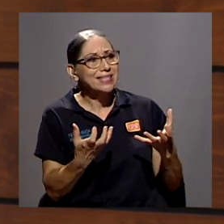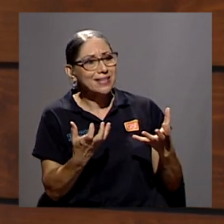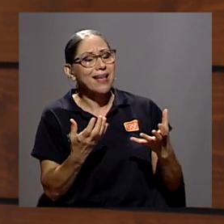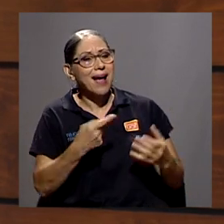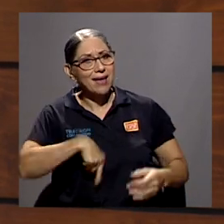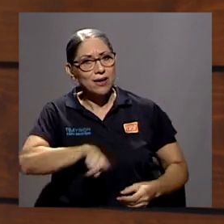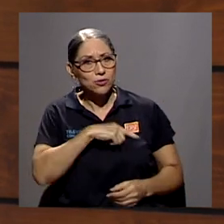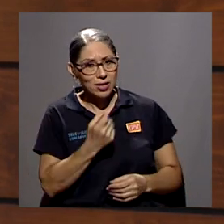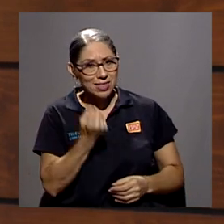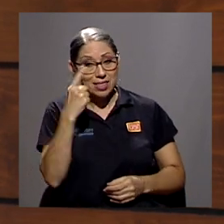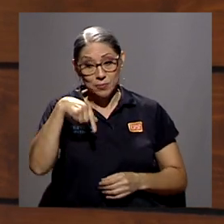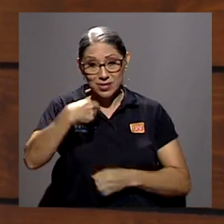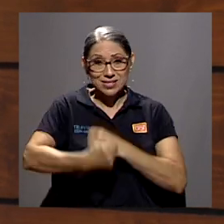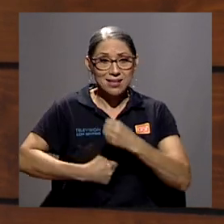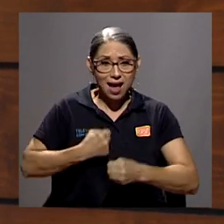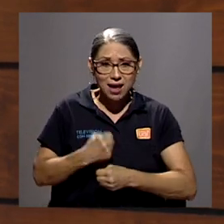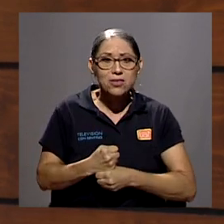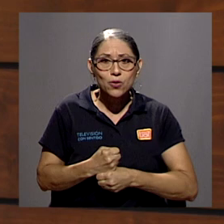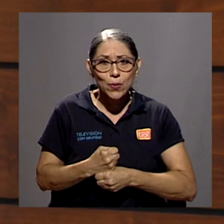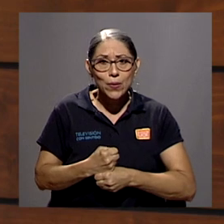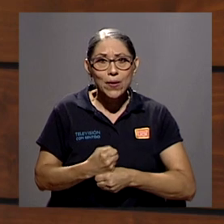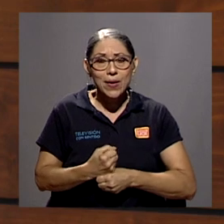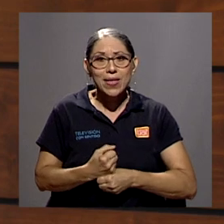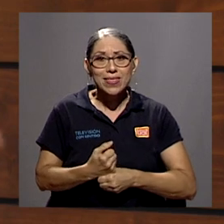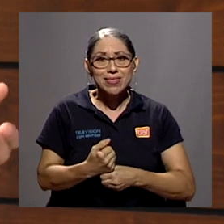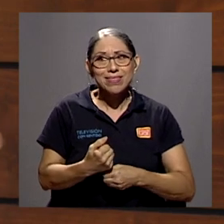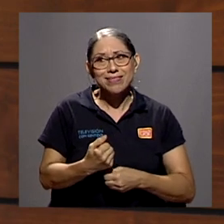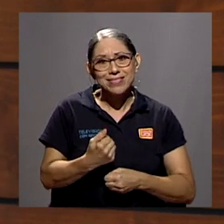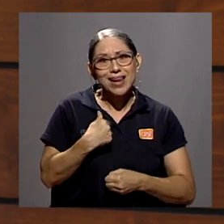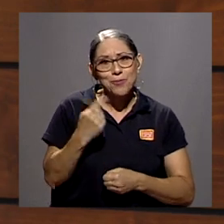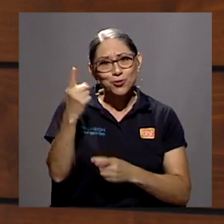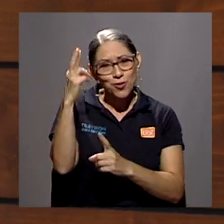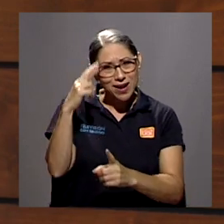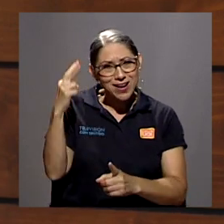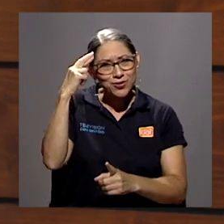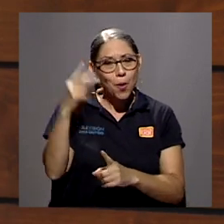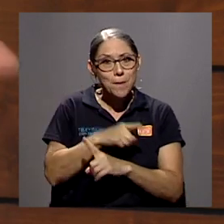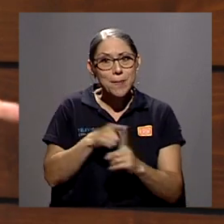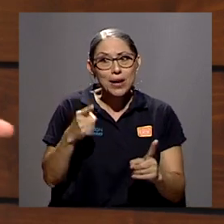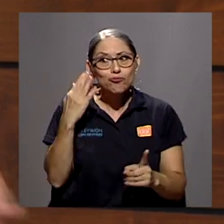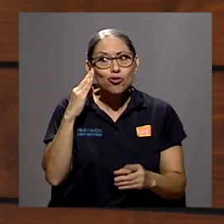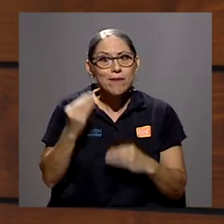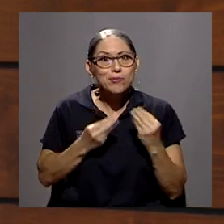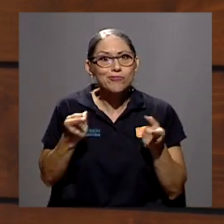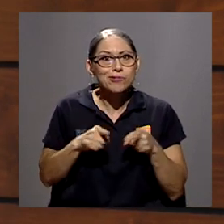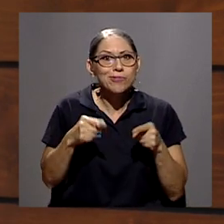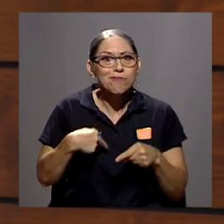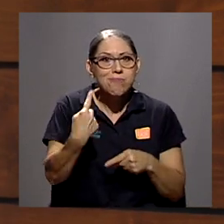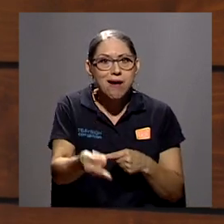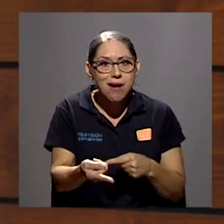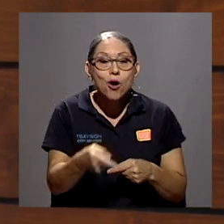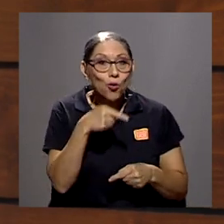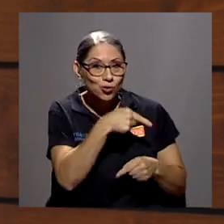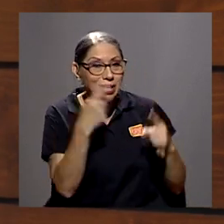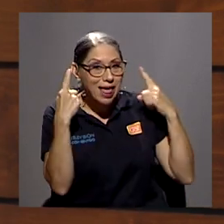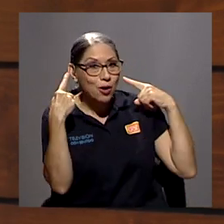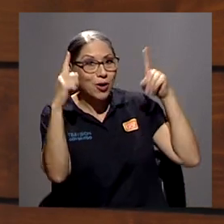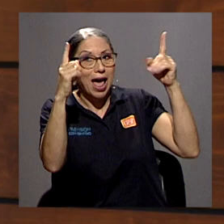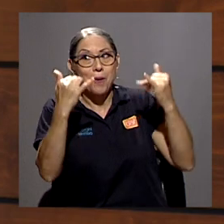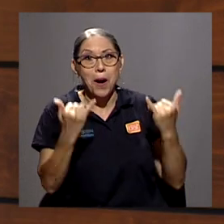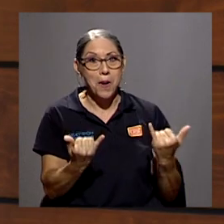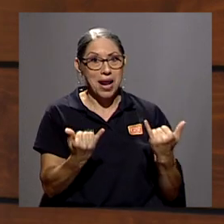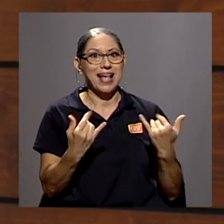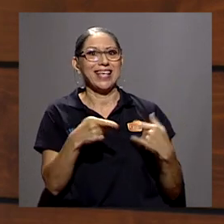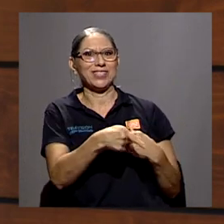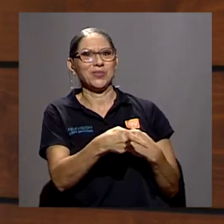intentamos que este año tenemos una razón pero el año que viene no sabemos cómo van a estar estas circunstancias usted lo ha logrado hacer esto en época de